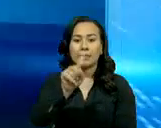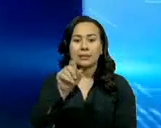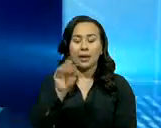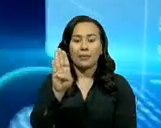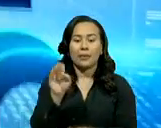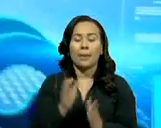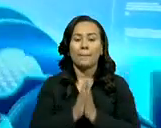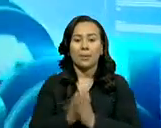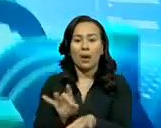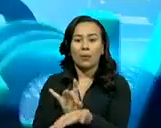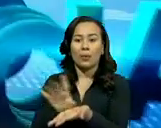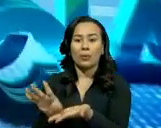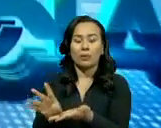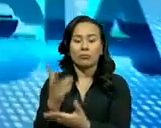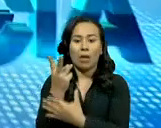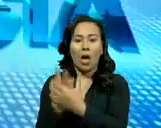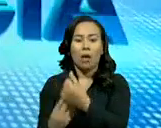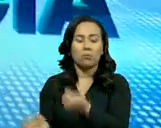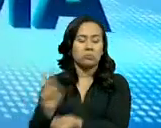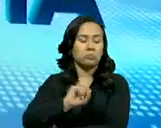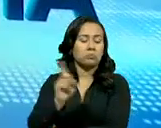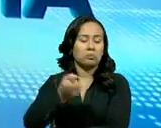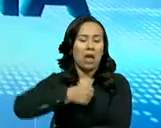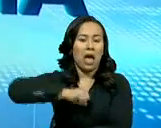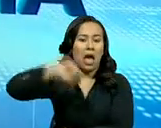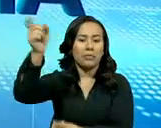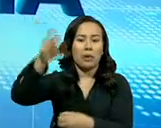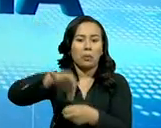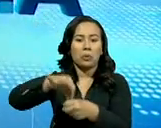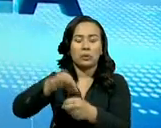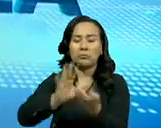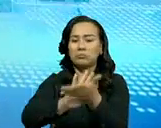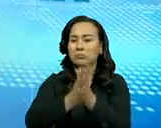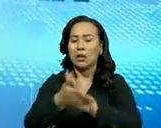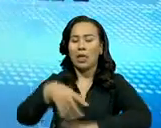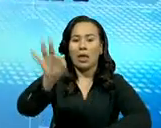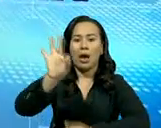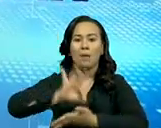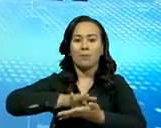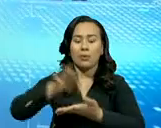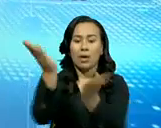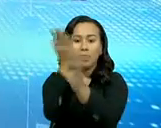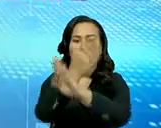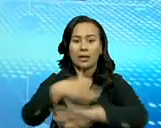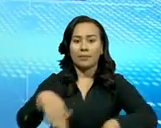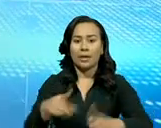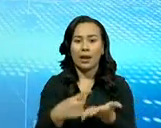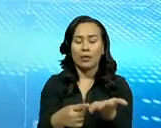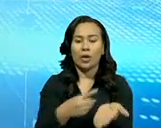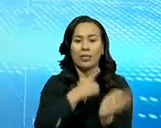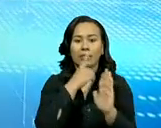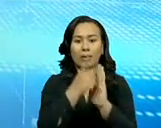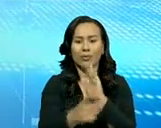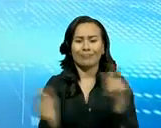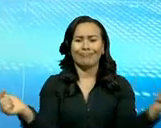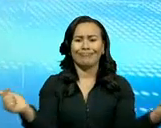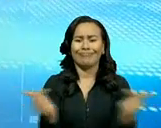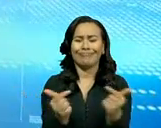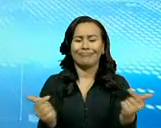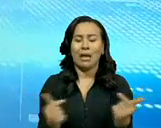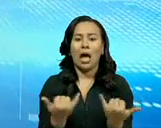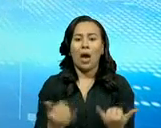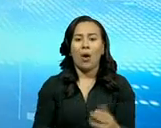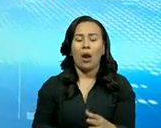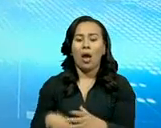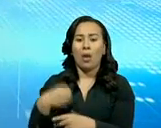su destitución, lograron los votos suficientes para ser aprobadas. La sesión terminó con una denuncia de un altercado que involucró